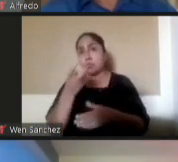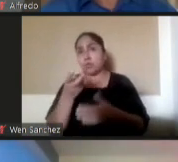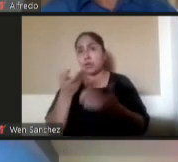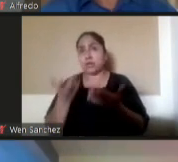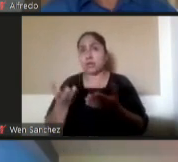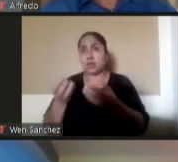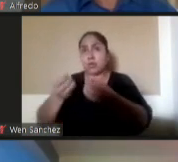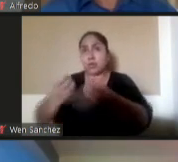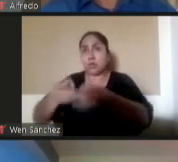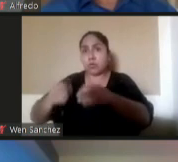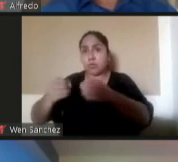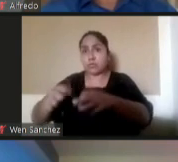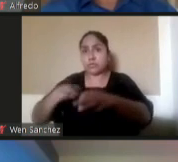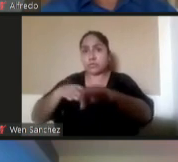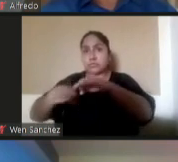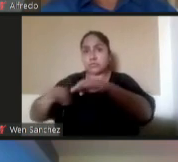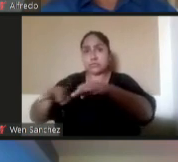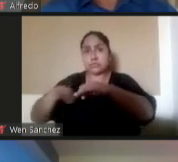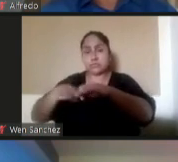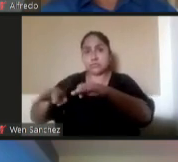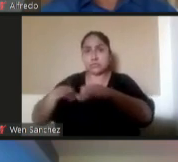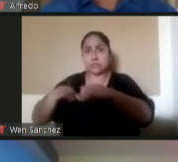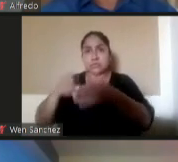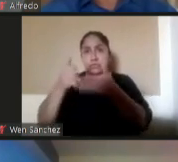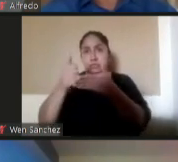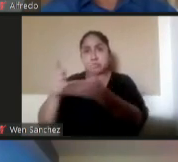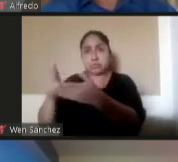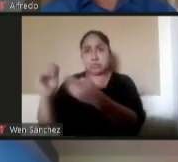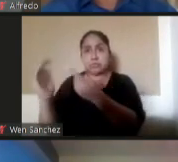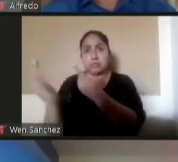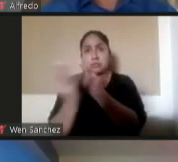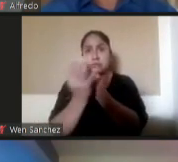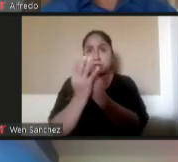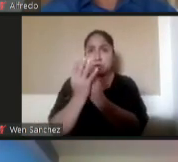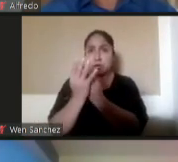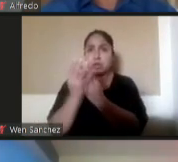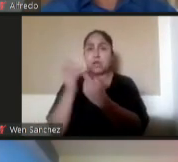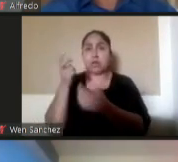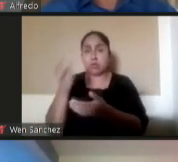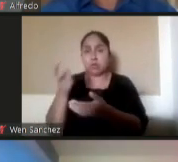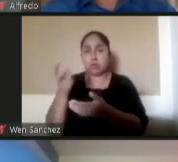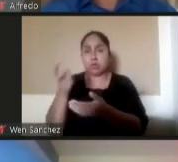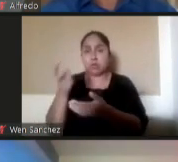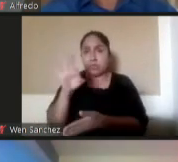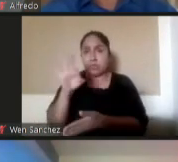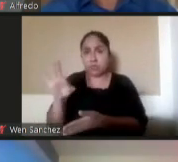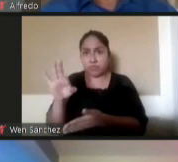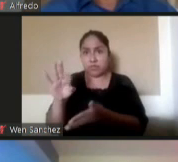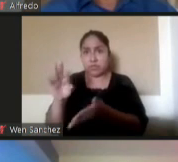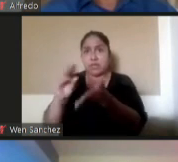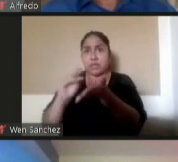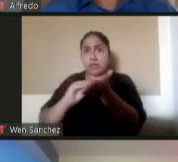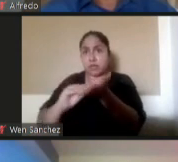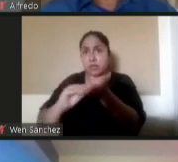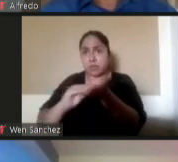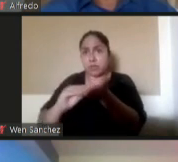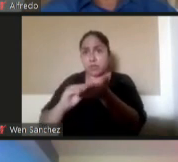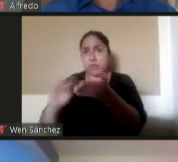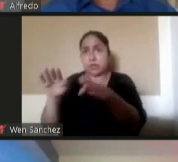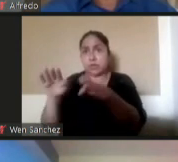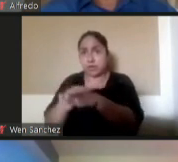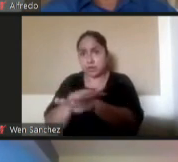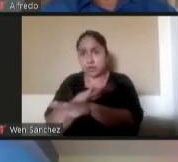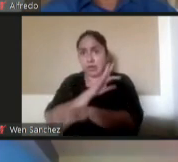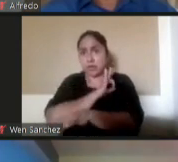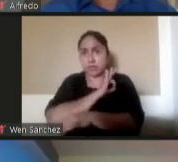con el objeto de someter a consideración la modificación de la fecha para la entrega del reconocimiento al mérito en el servicio público para los empleados del